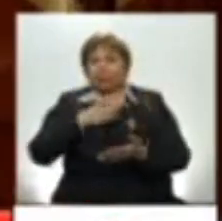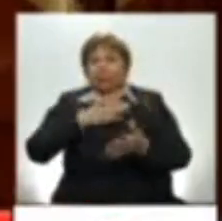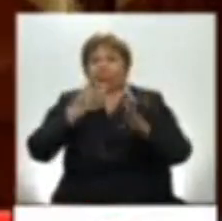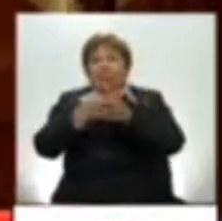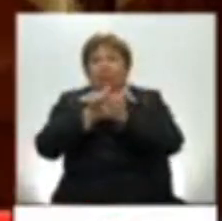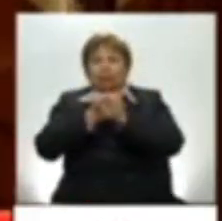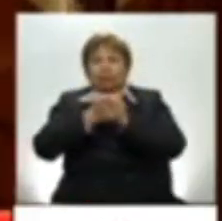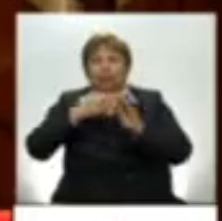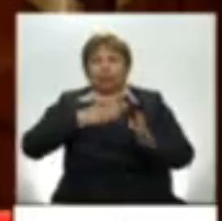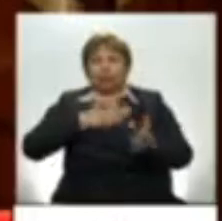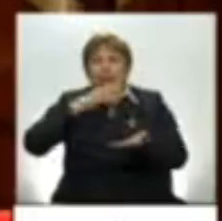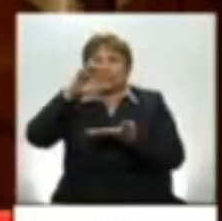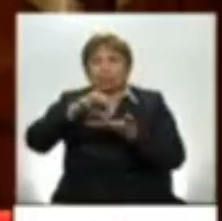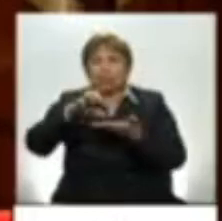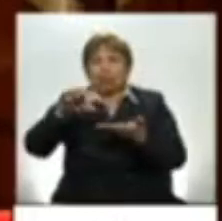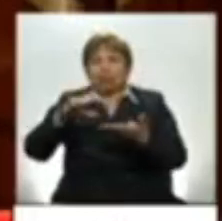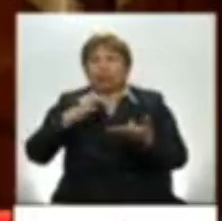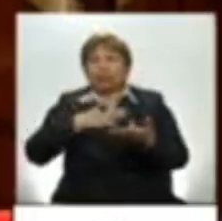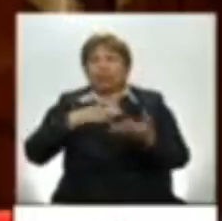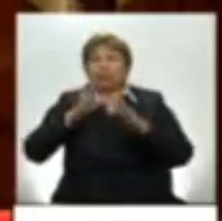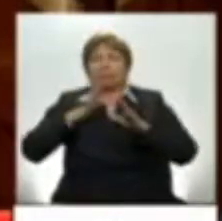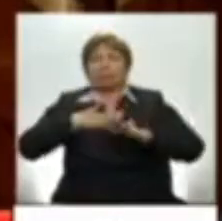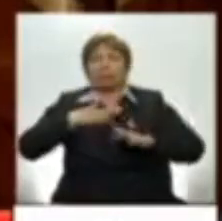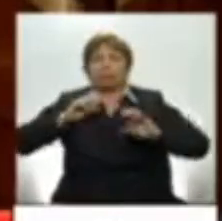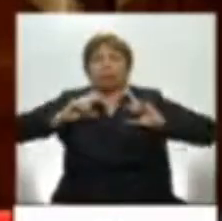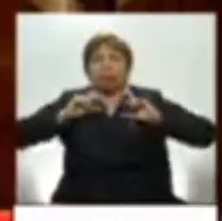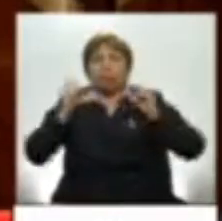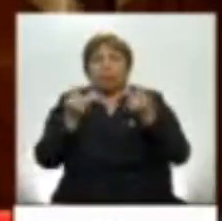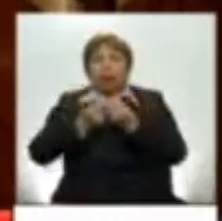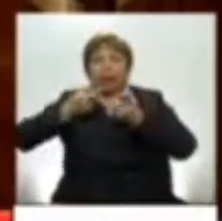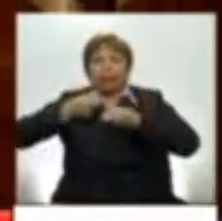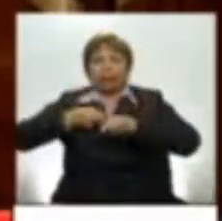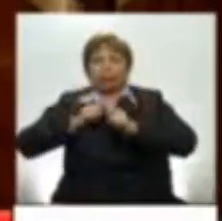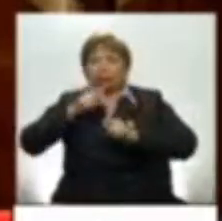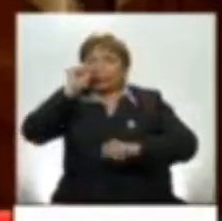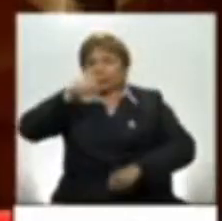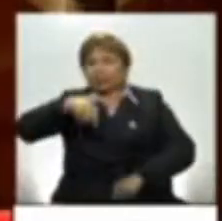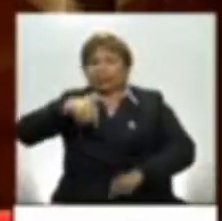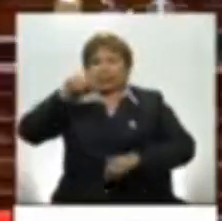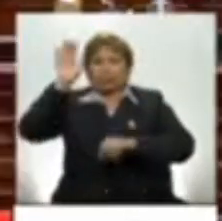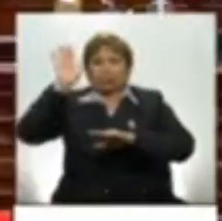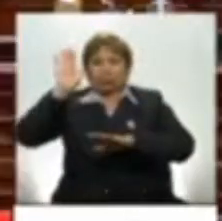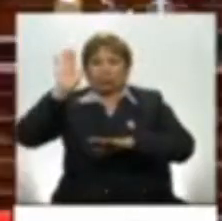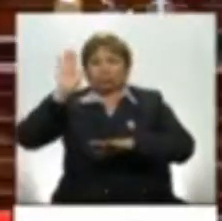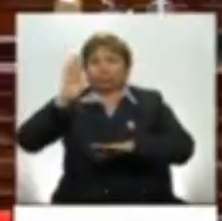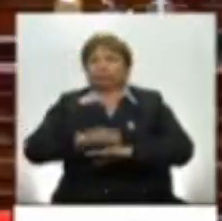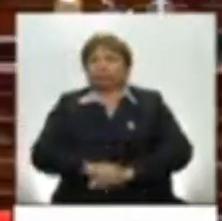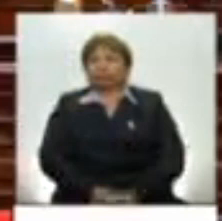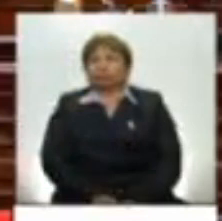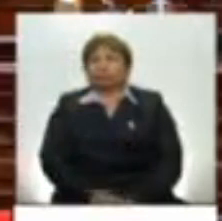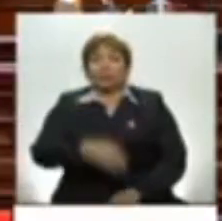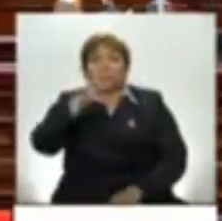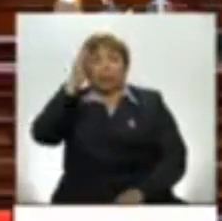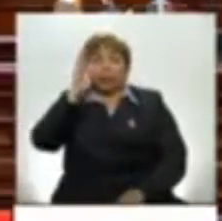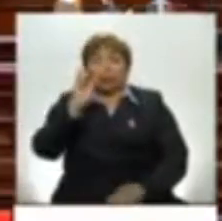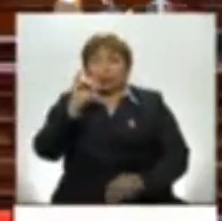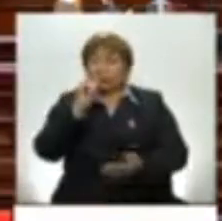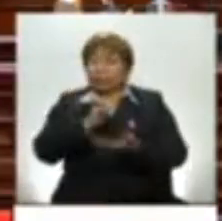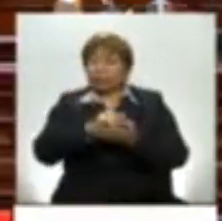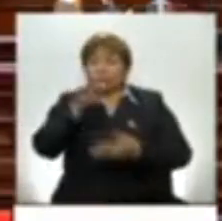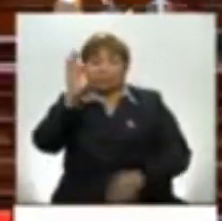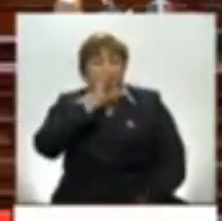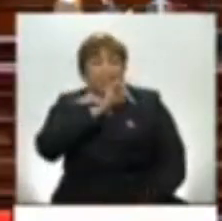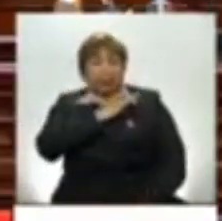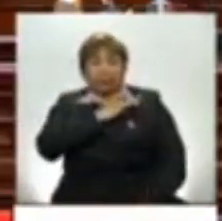pueblo peruano, y por mi gran partido, Acción Popular, sí juro. Si así lo hace, que Dios y la patria lo